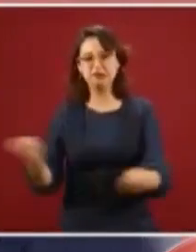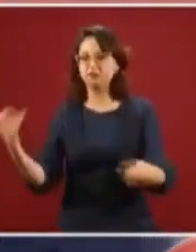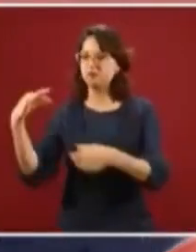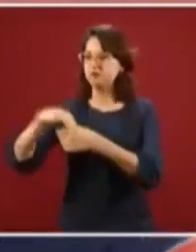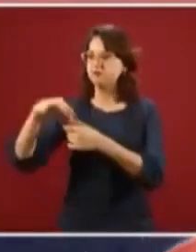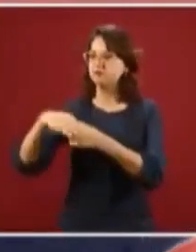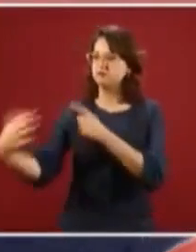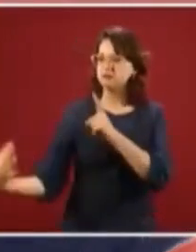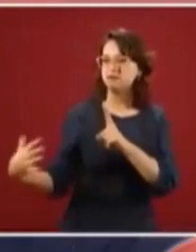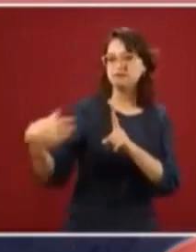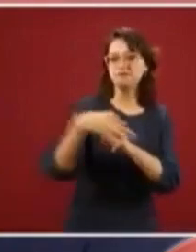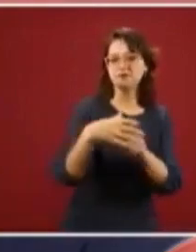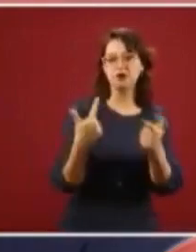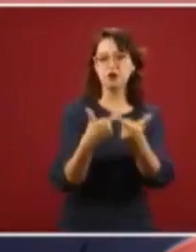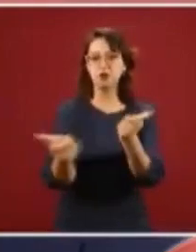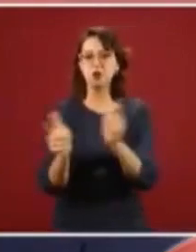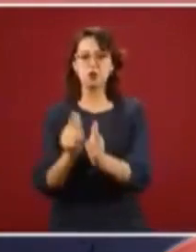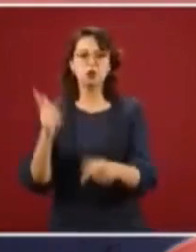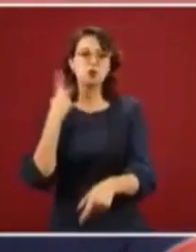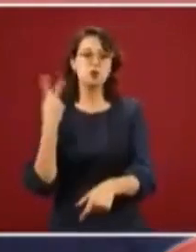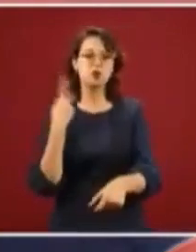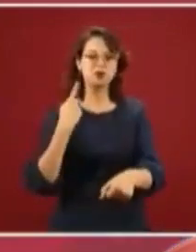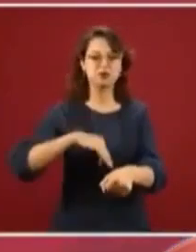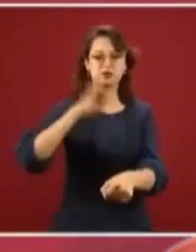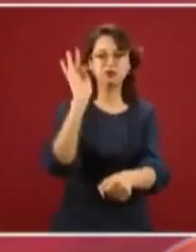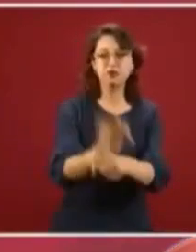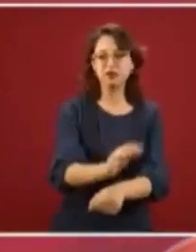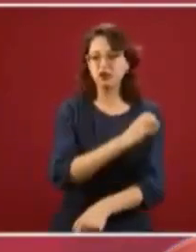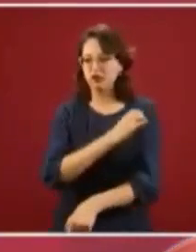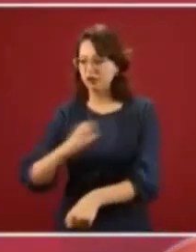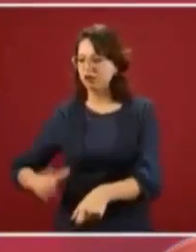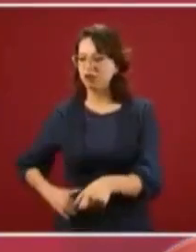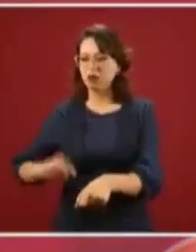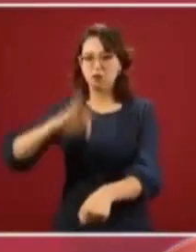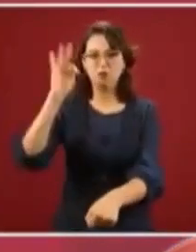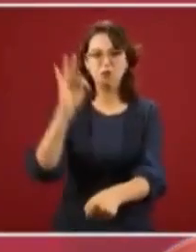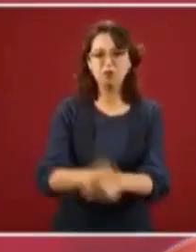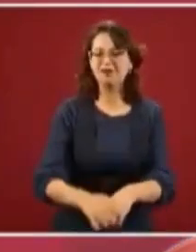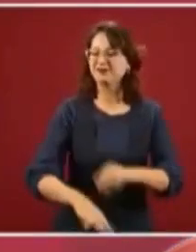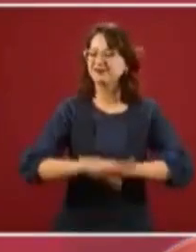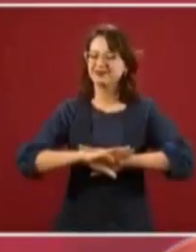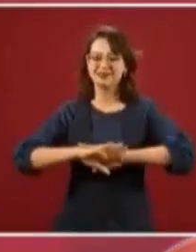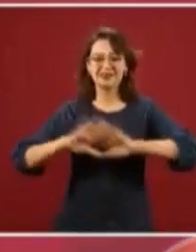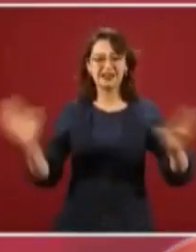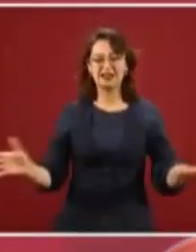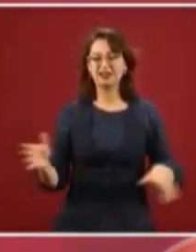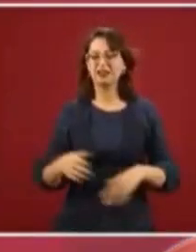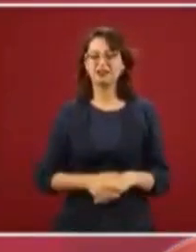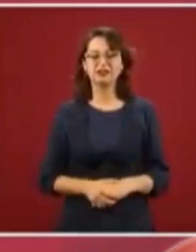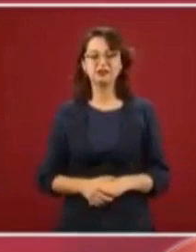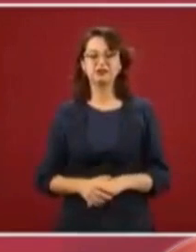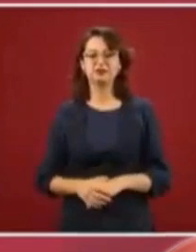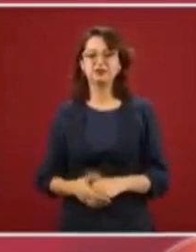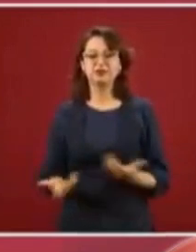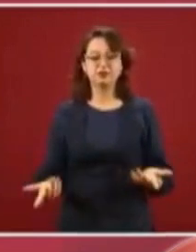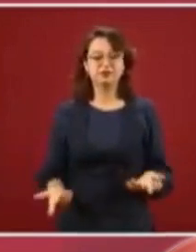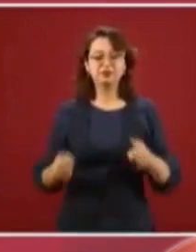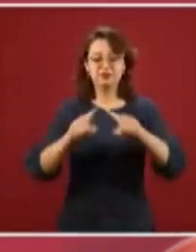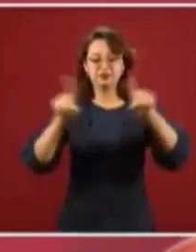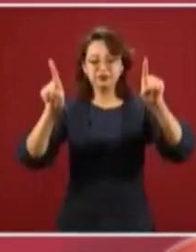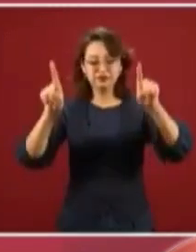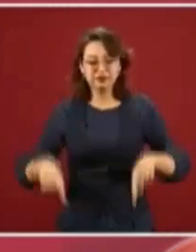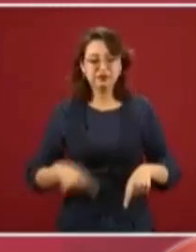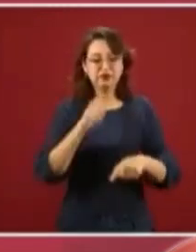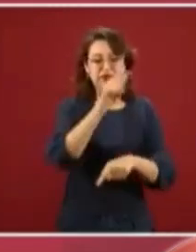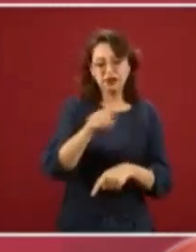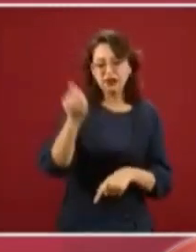para favorecer a partidos, a candidatos, no la falsificación de actas, el